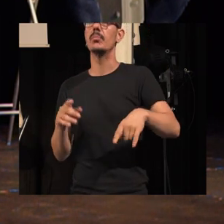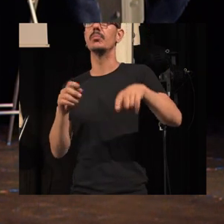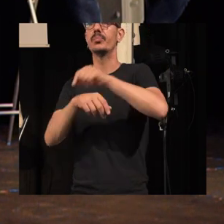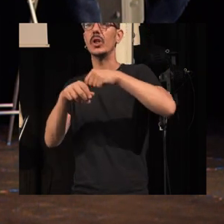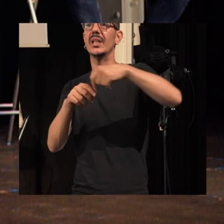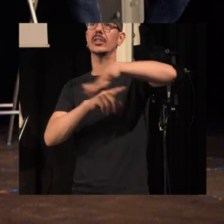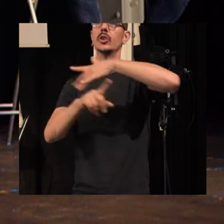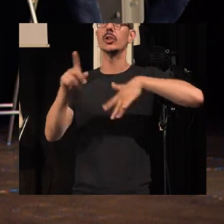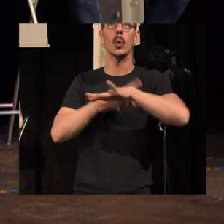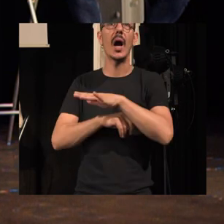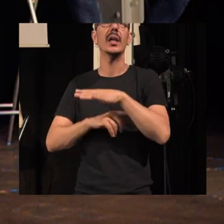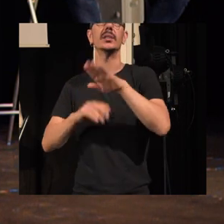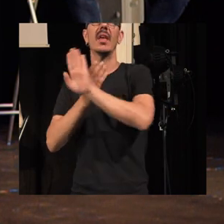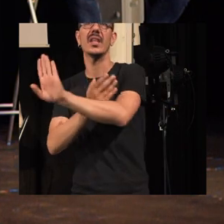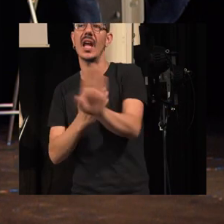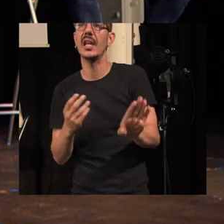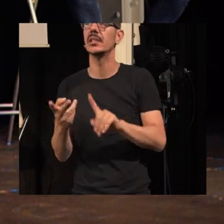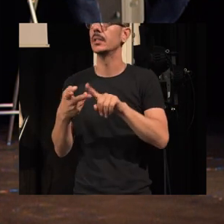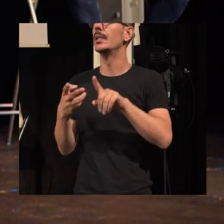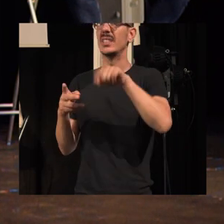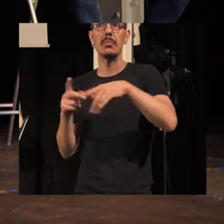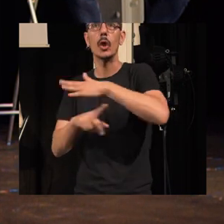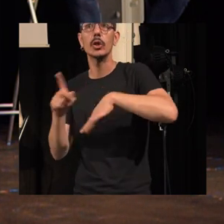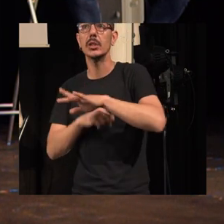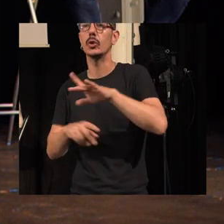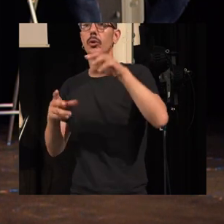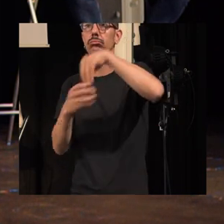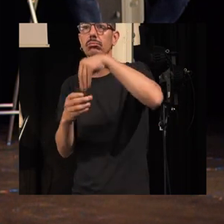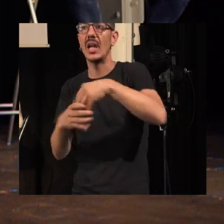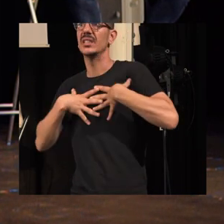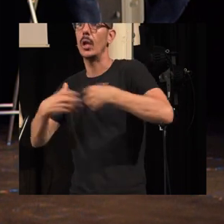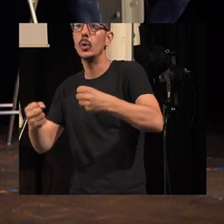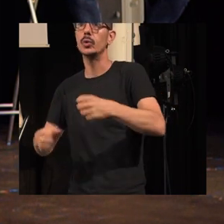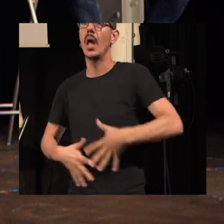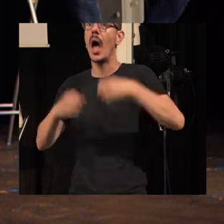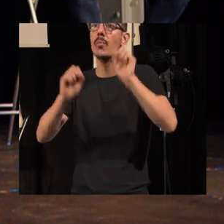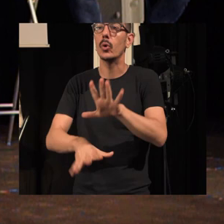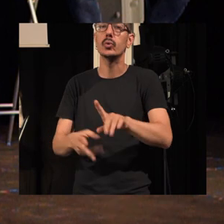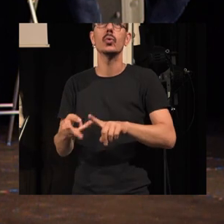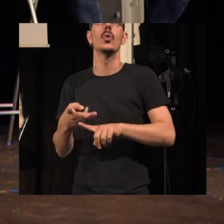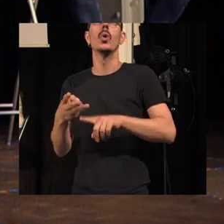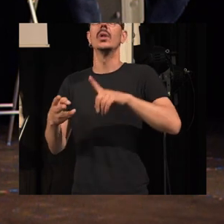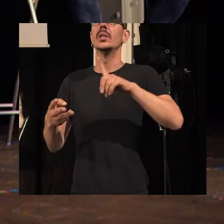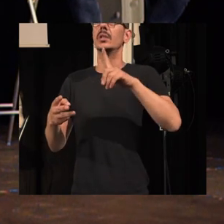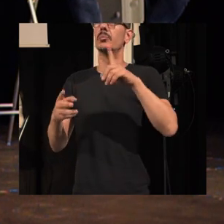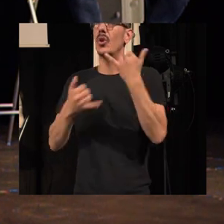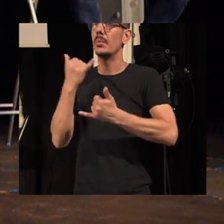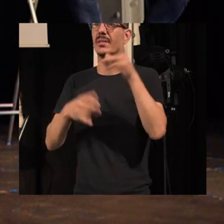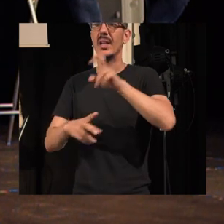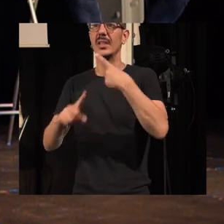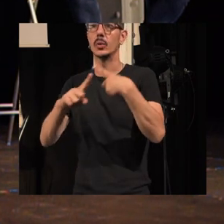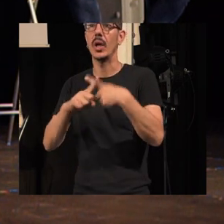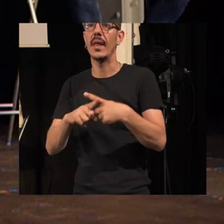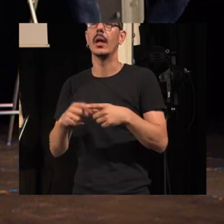sociales, vecinales, en los problemas de salud, en los problemas del aborto, en los problemas de la sexualidad que